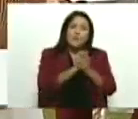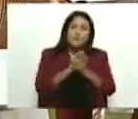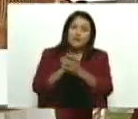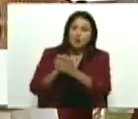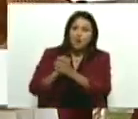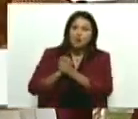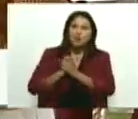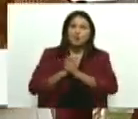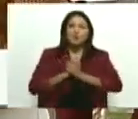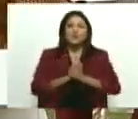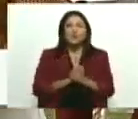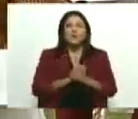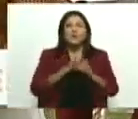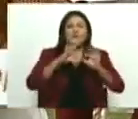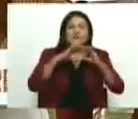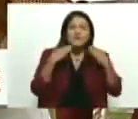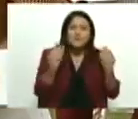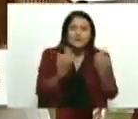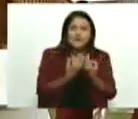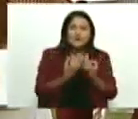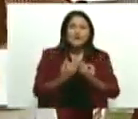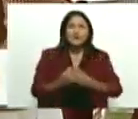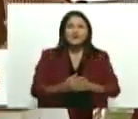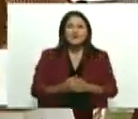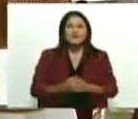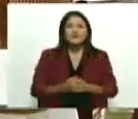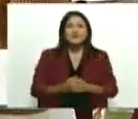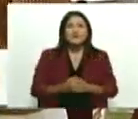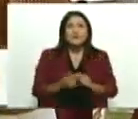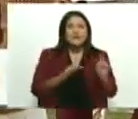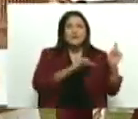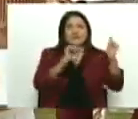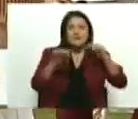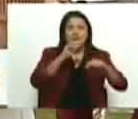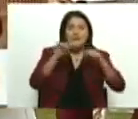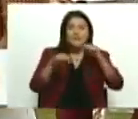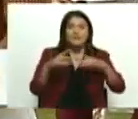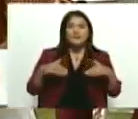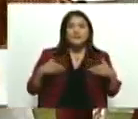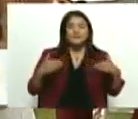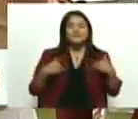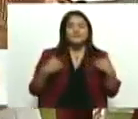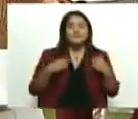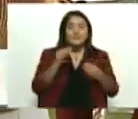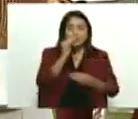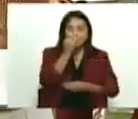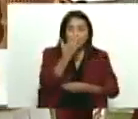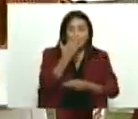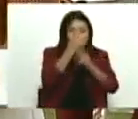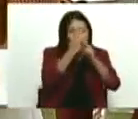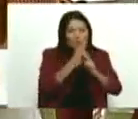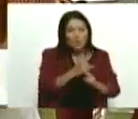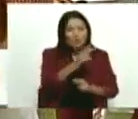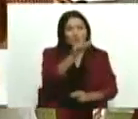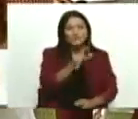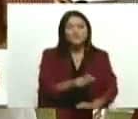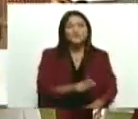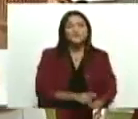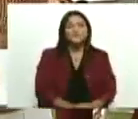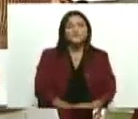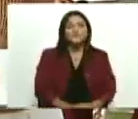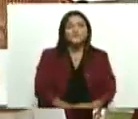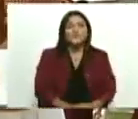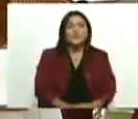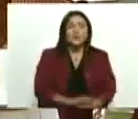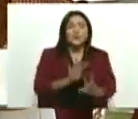familia, sus seres más queridos, vinieron siempre con una sonrisa y una flor a rendirle homenaje. 47 años